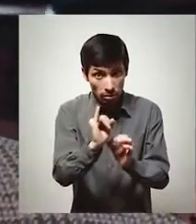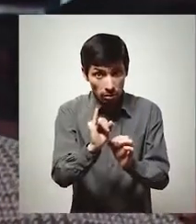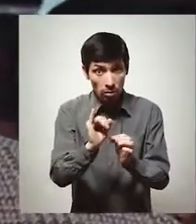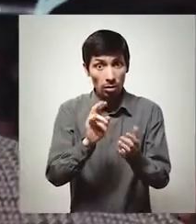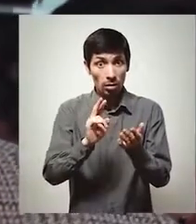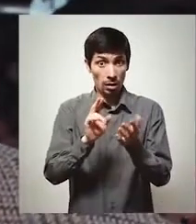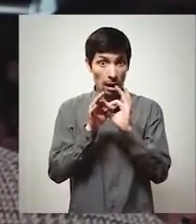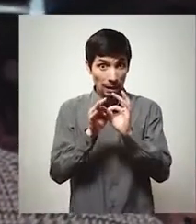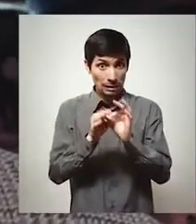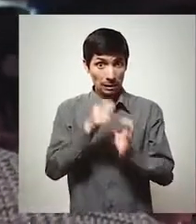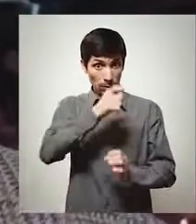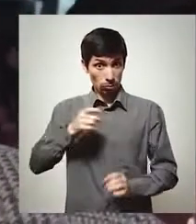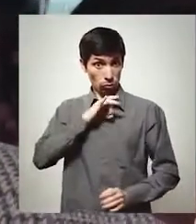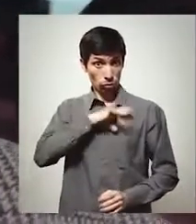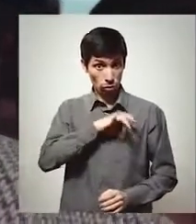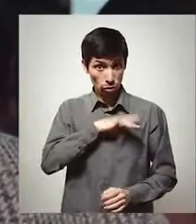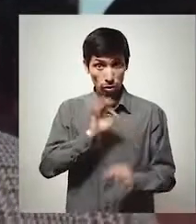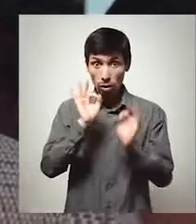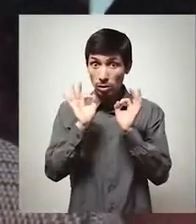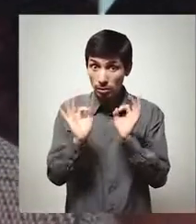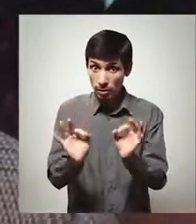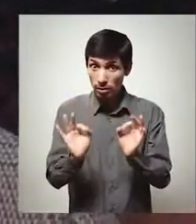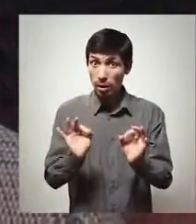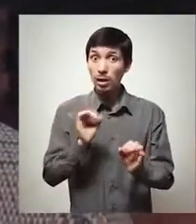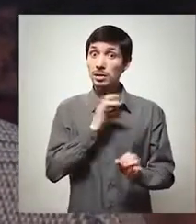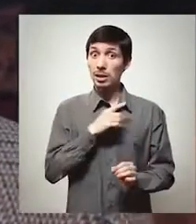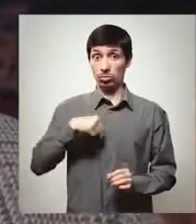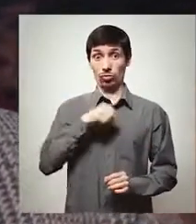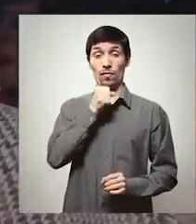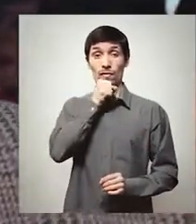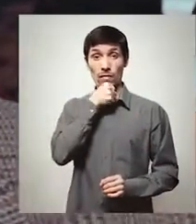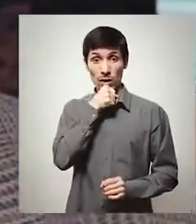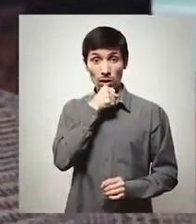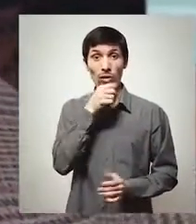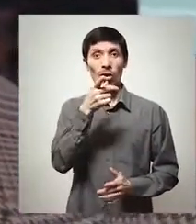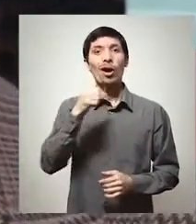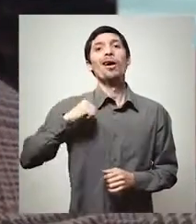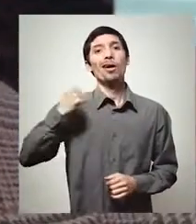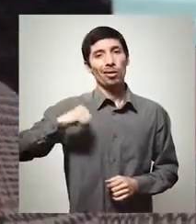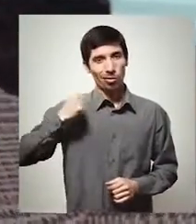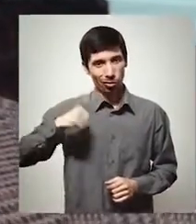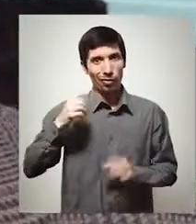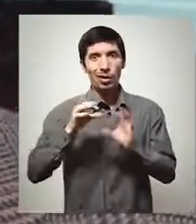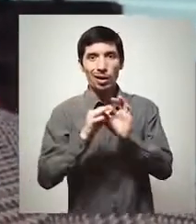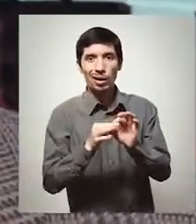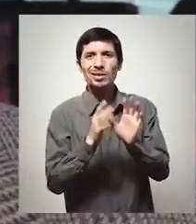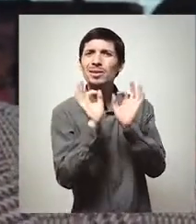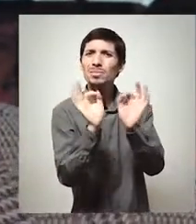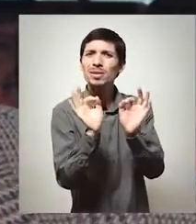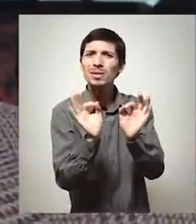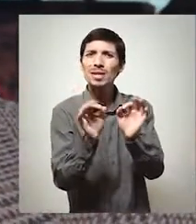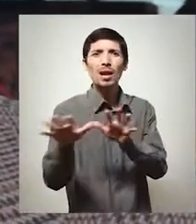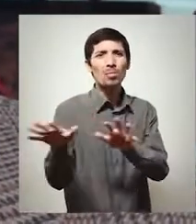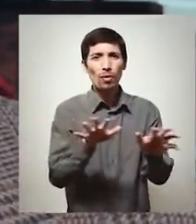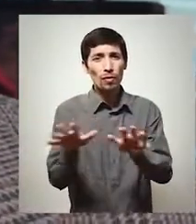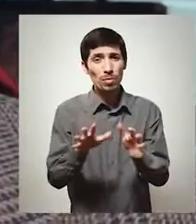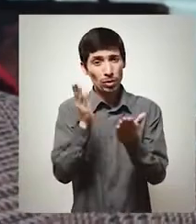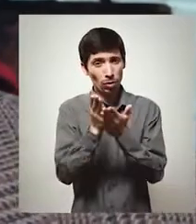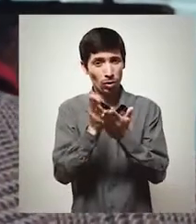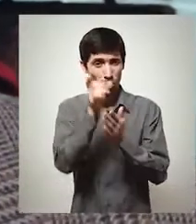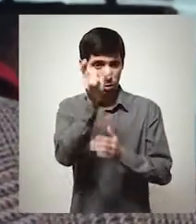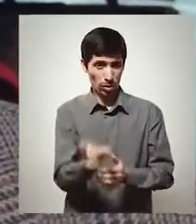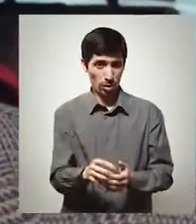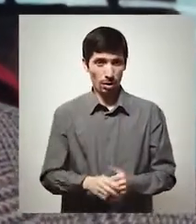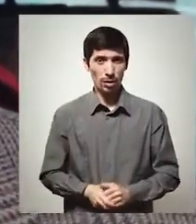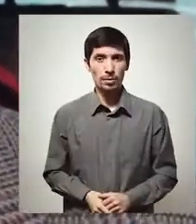tenemos que agradecer, los chilenos, y especialmente los chilenos viejos, es a la juventud, y especialmente